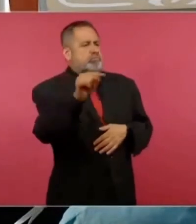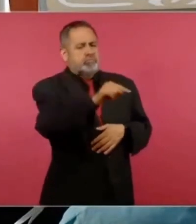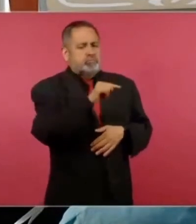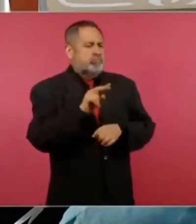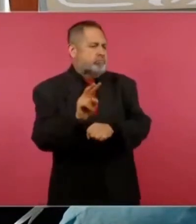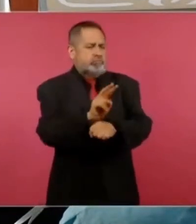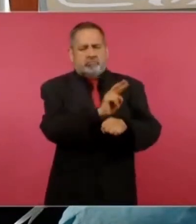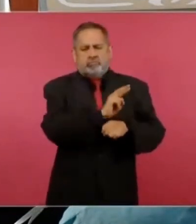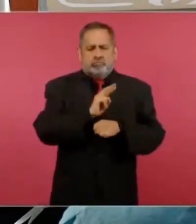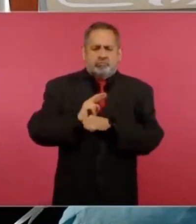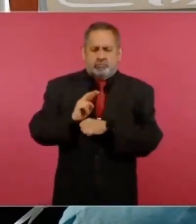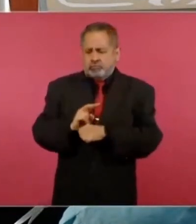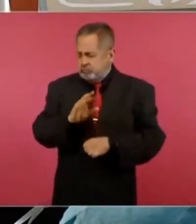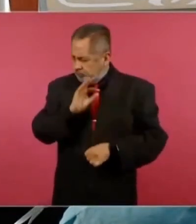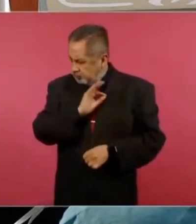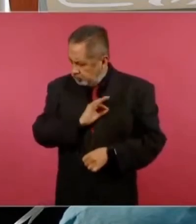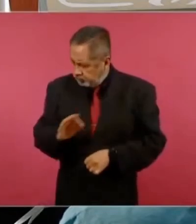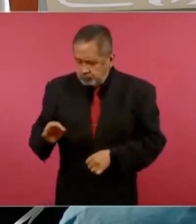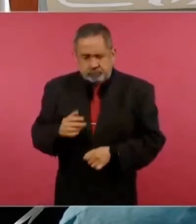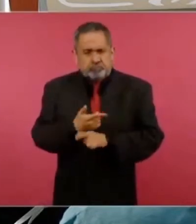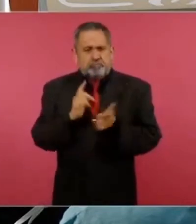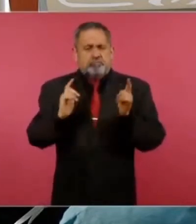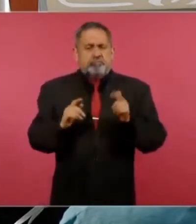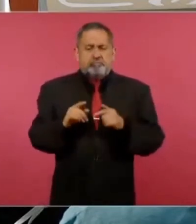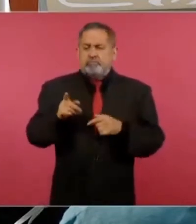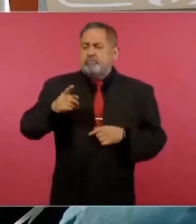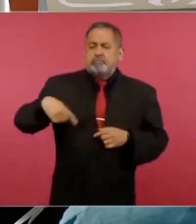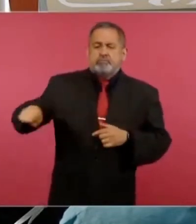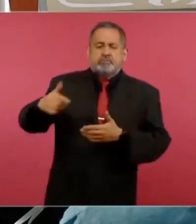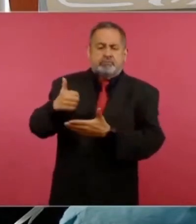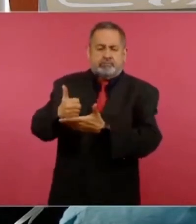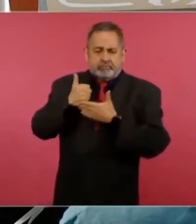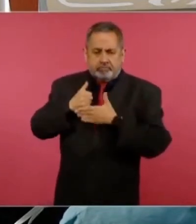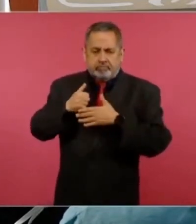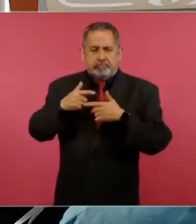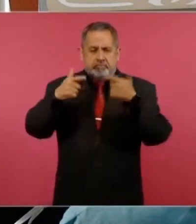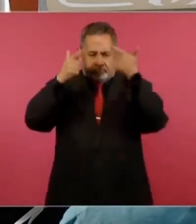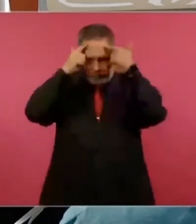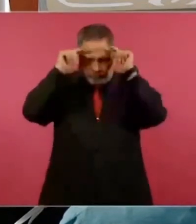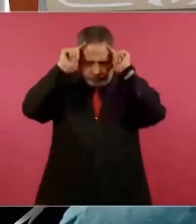de que nos ayuden tanto Marina